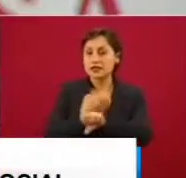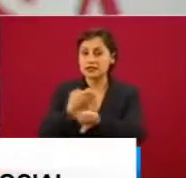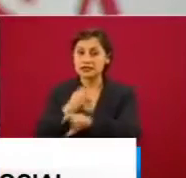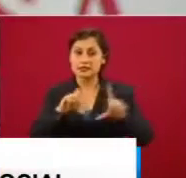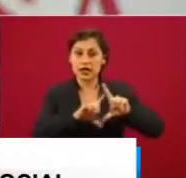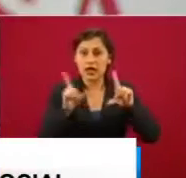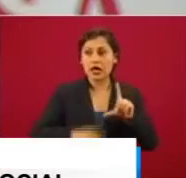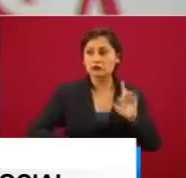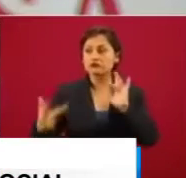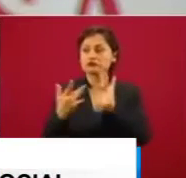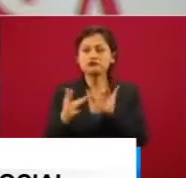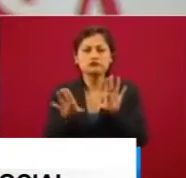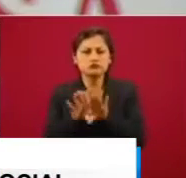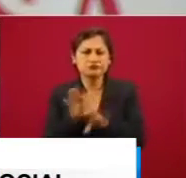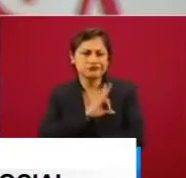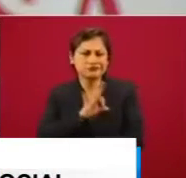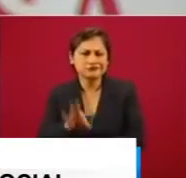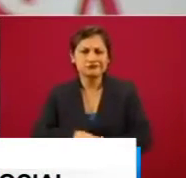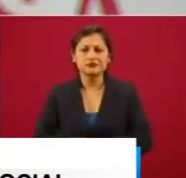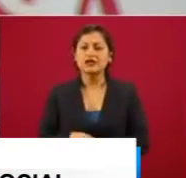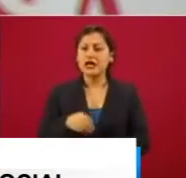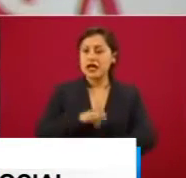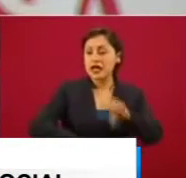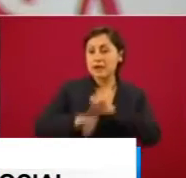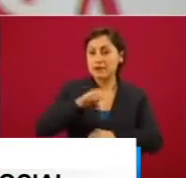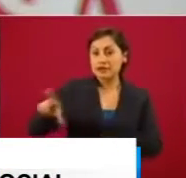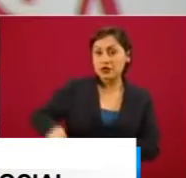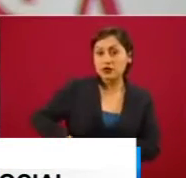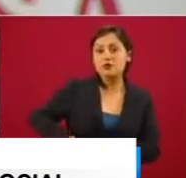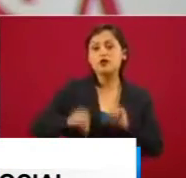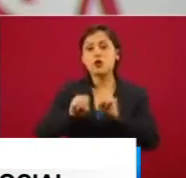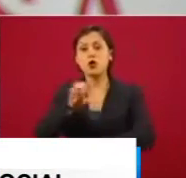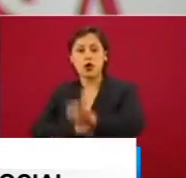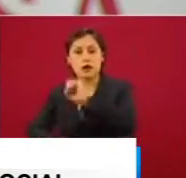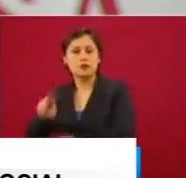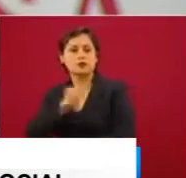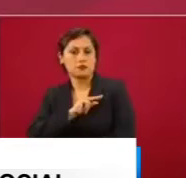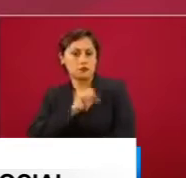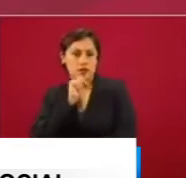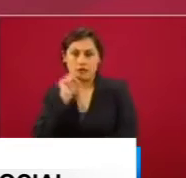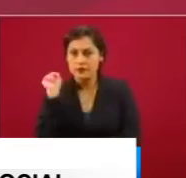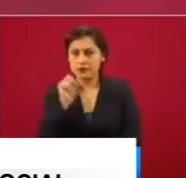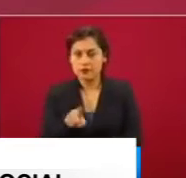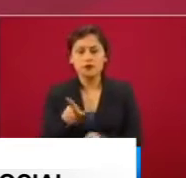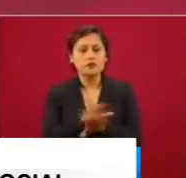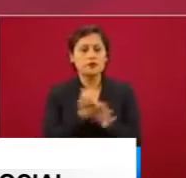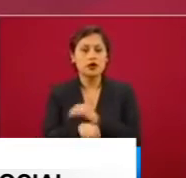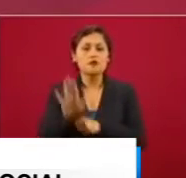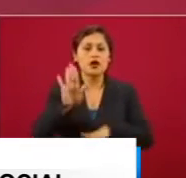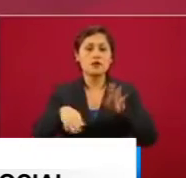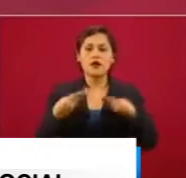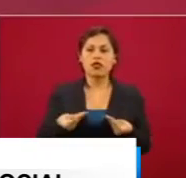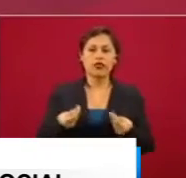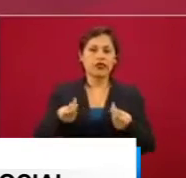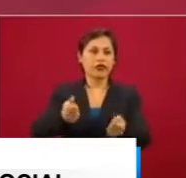privado como en el propio sector público, donde también se puede abaratar mucho los costos cuando no hay esta necesidad de